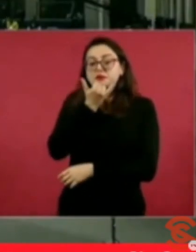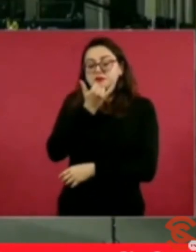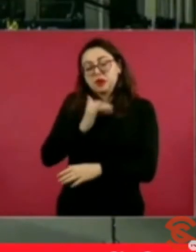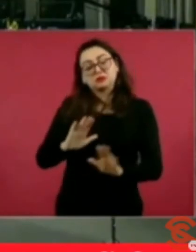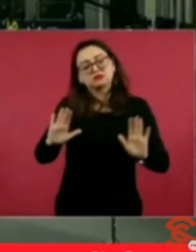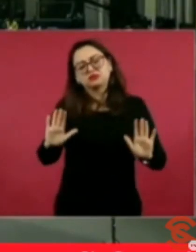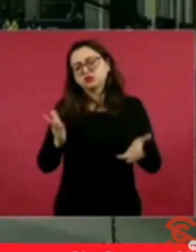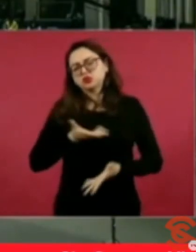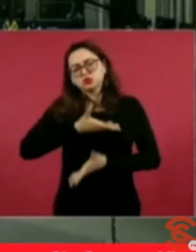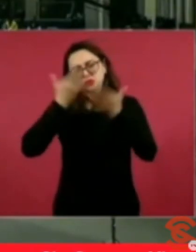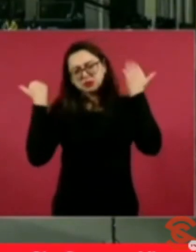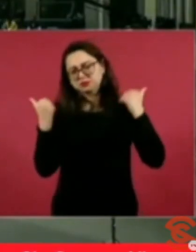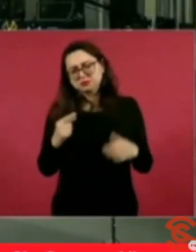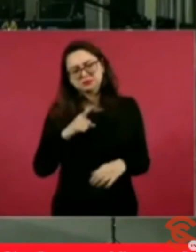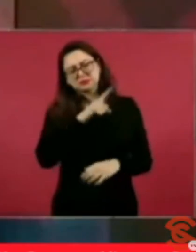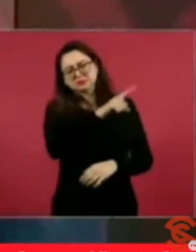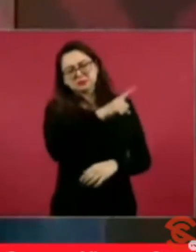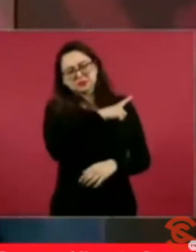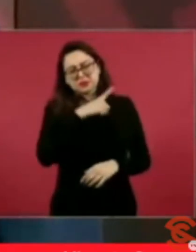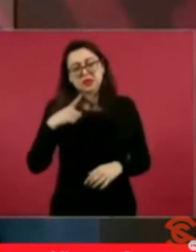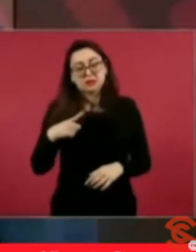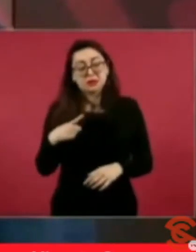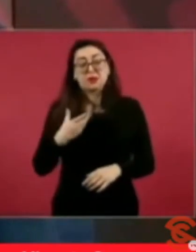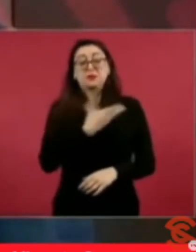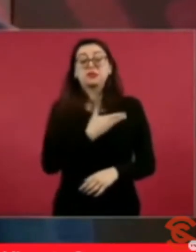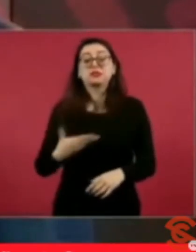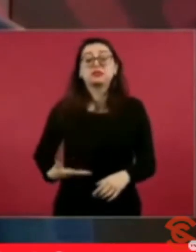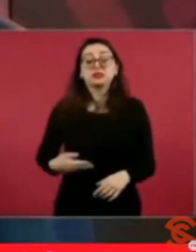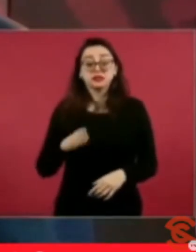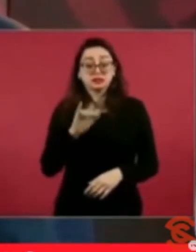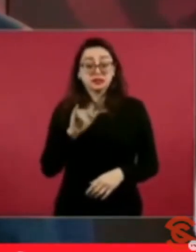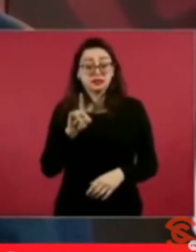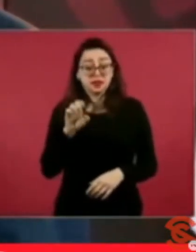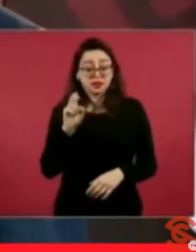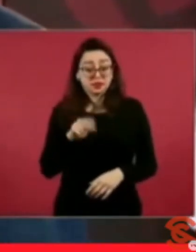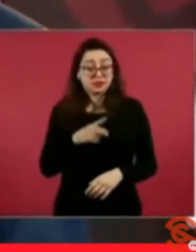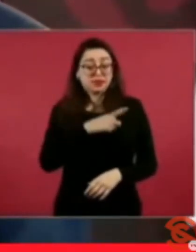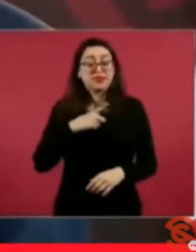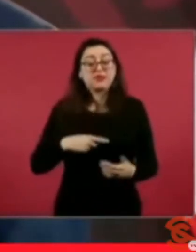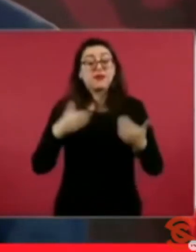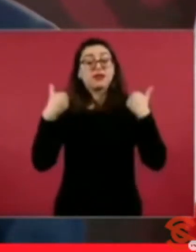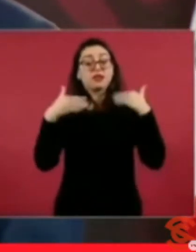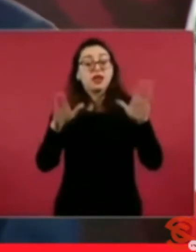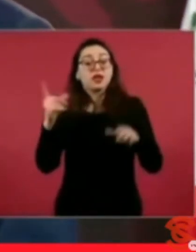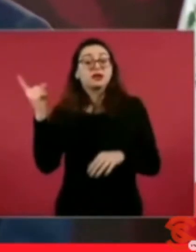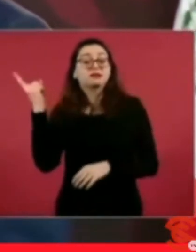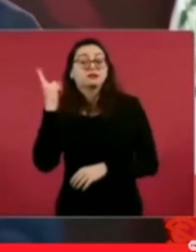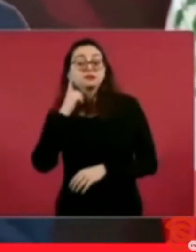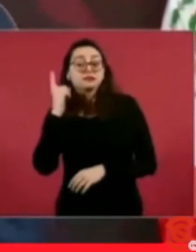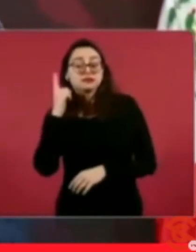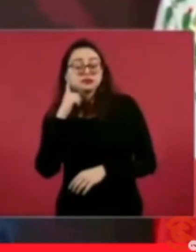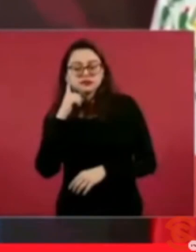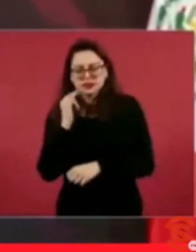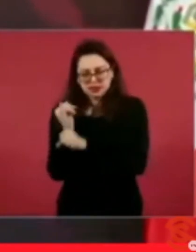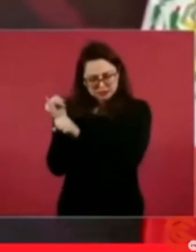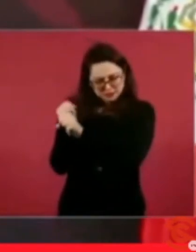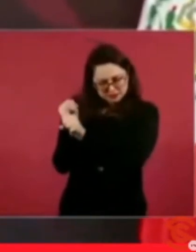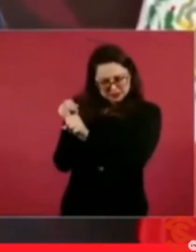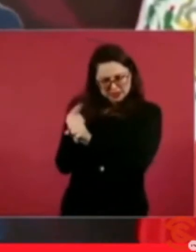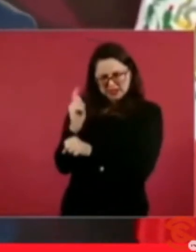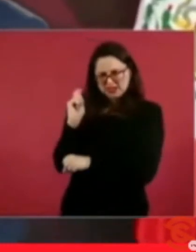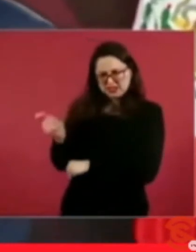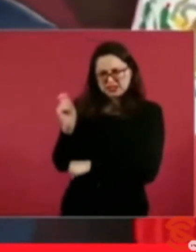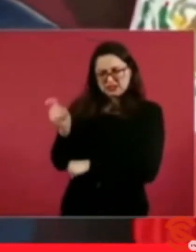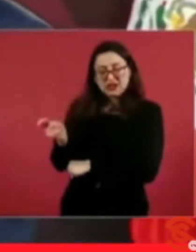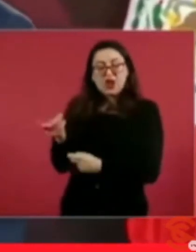El presidente Biden debería de enterarse de esto. Porque ¿cómo vamos a estar sentados